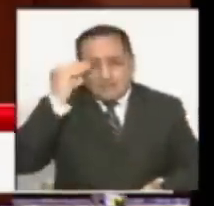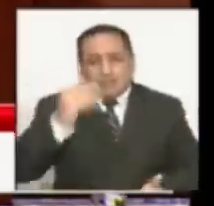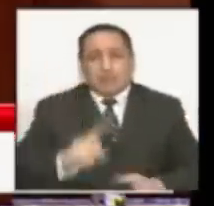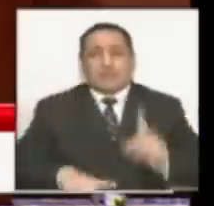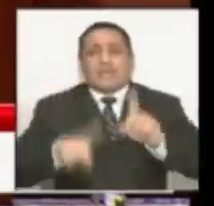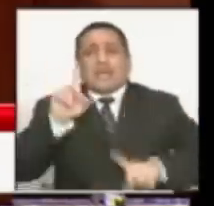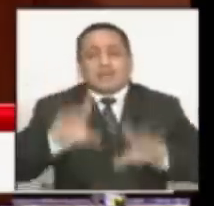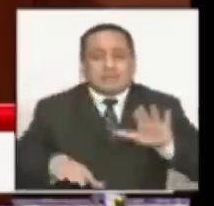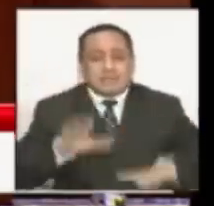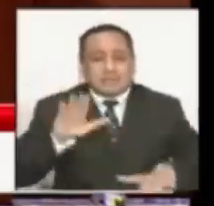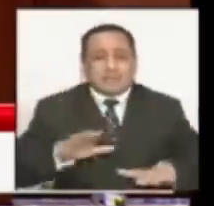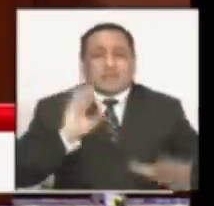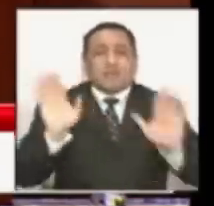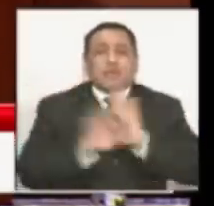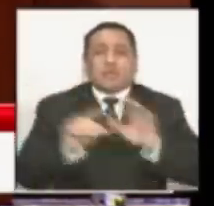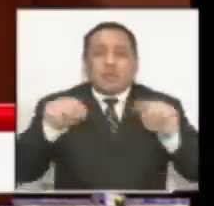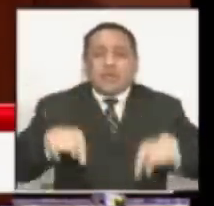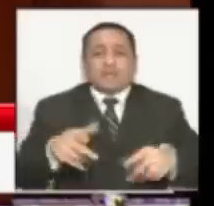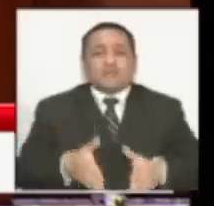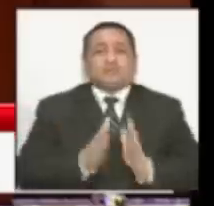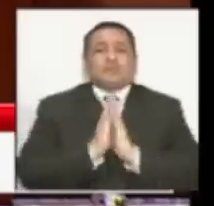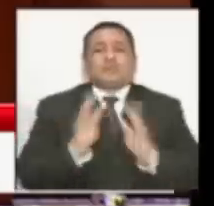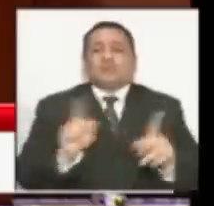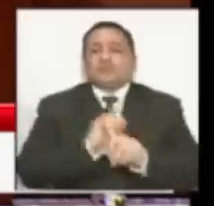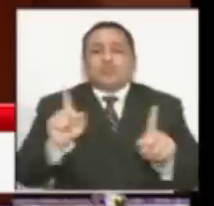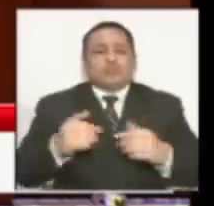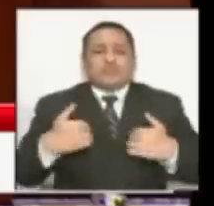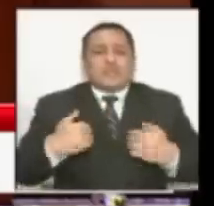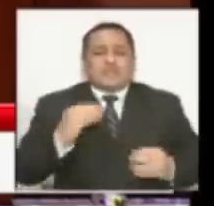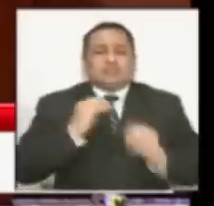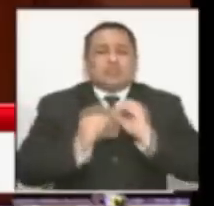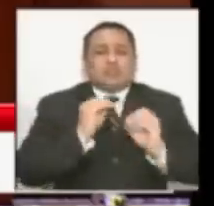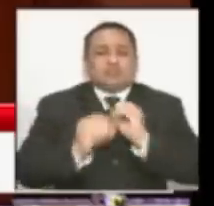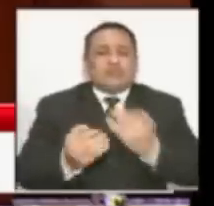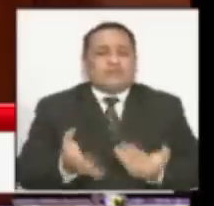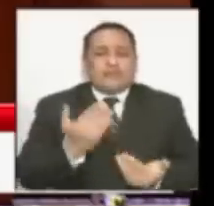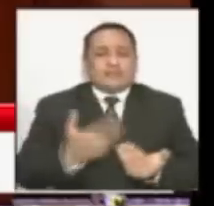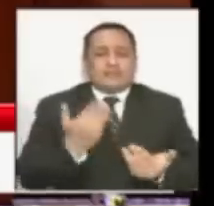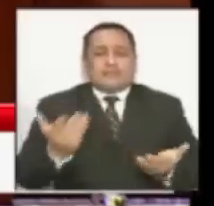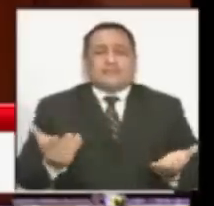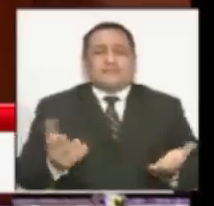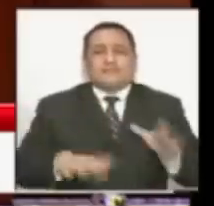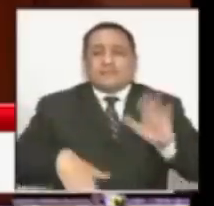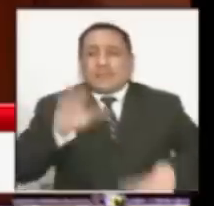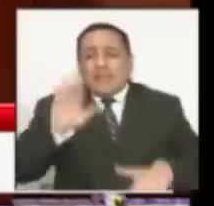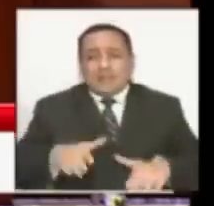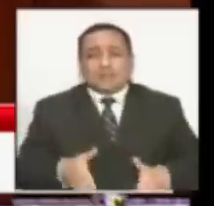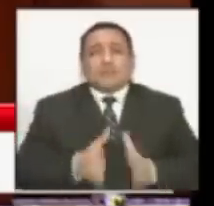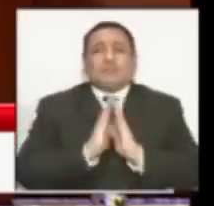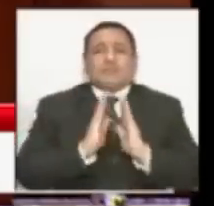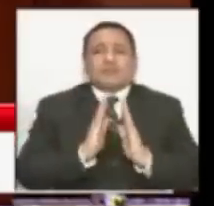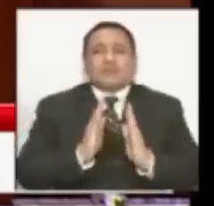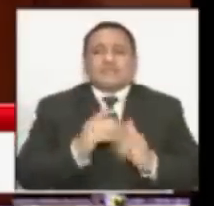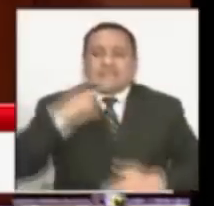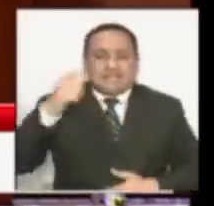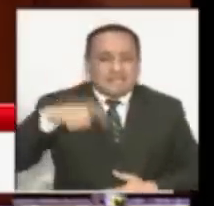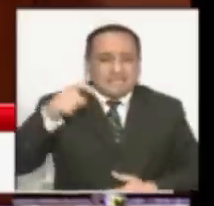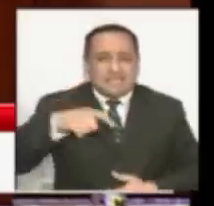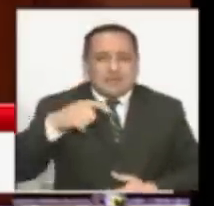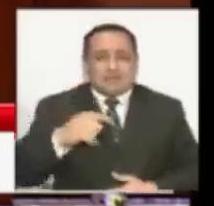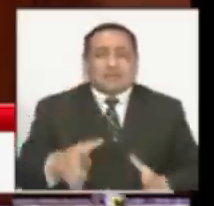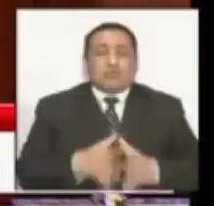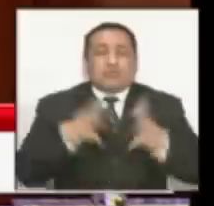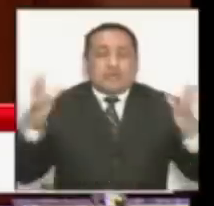que algunas veces estos reclamos no tenían solución fácil. A veces estos reclamos requerían de